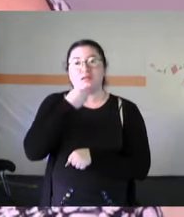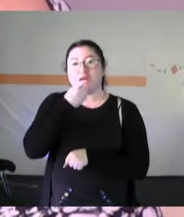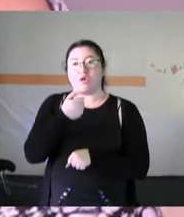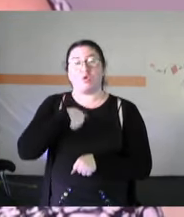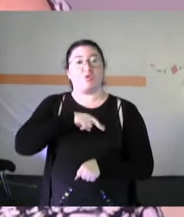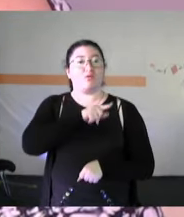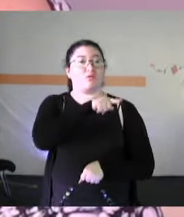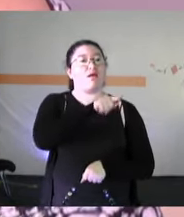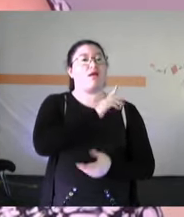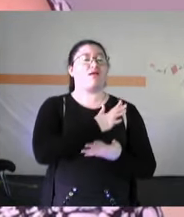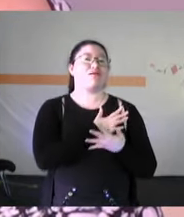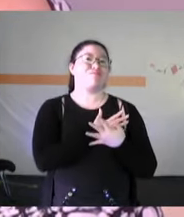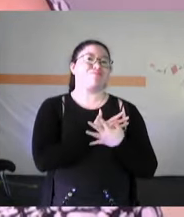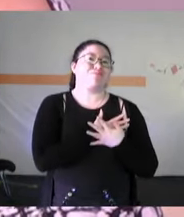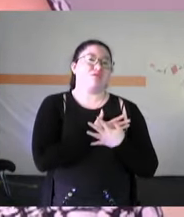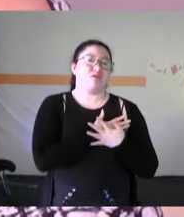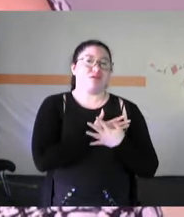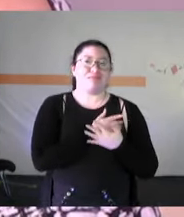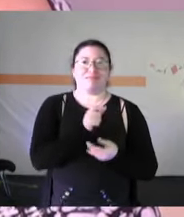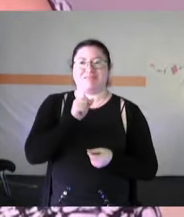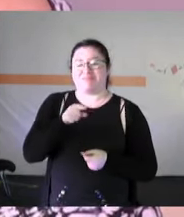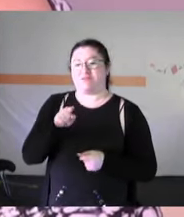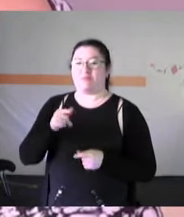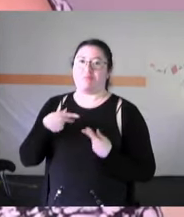incorrectos y a odiar a las incorrectas?